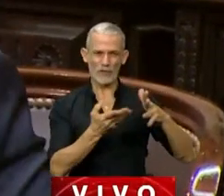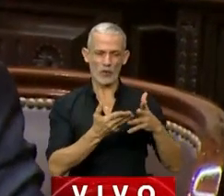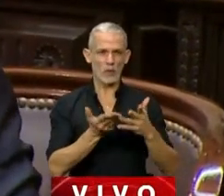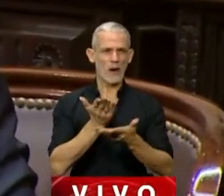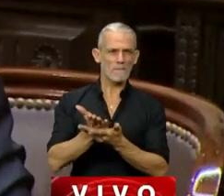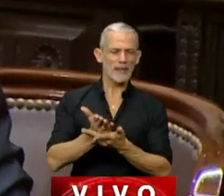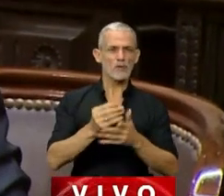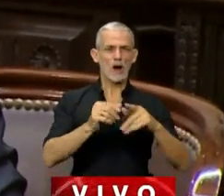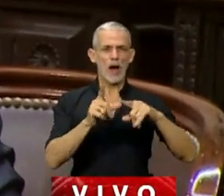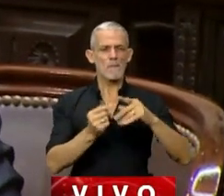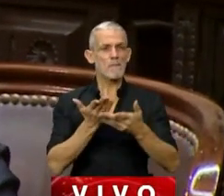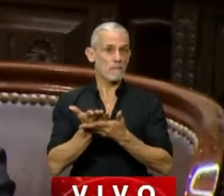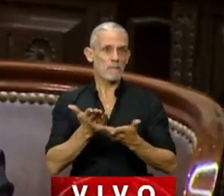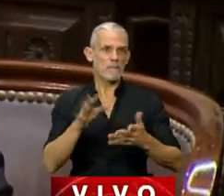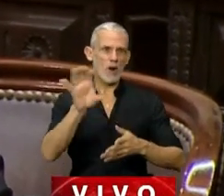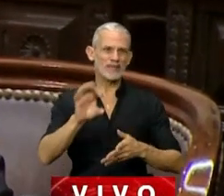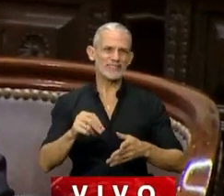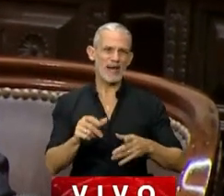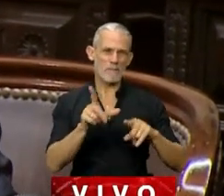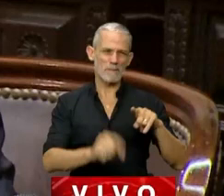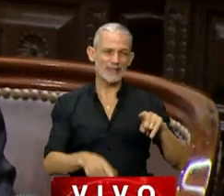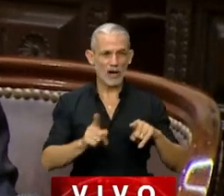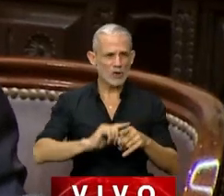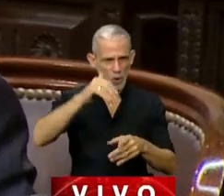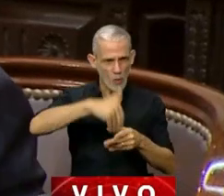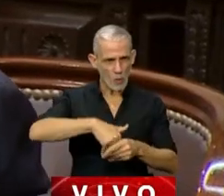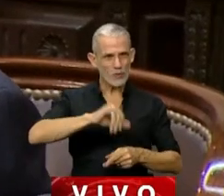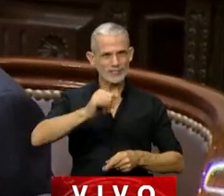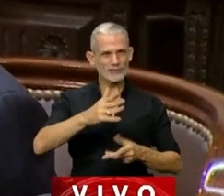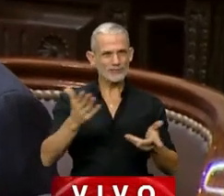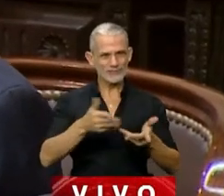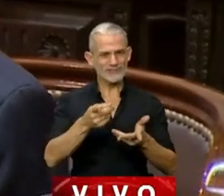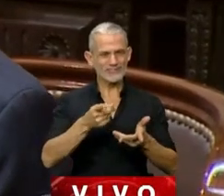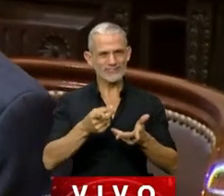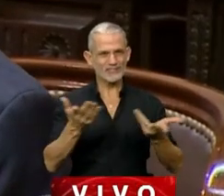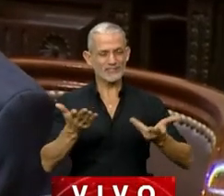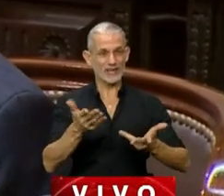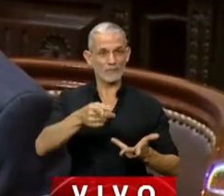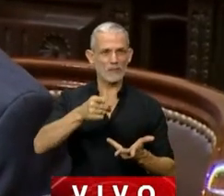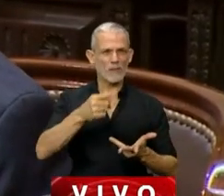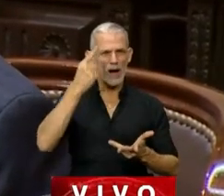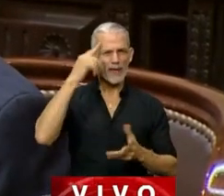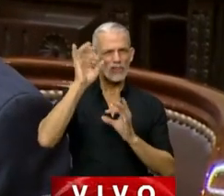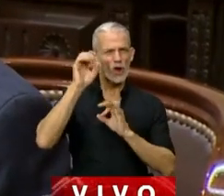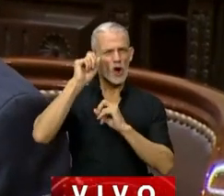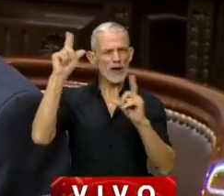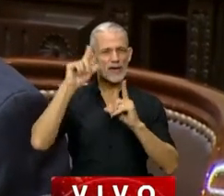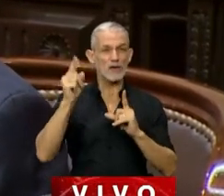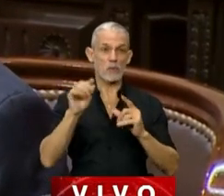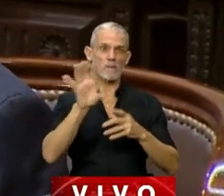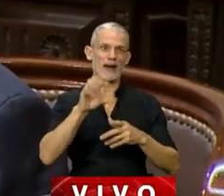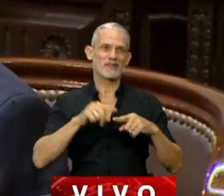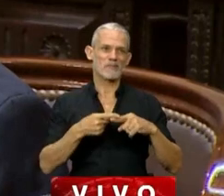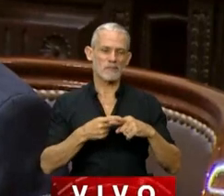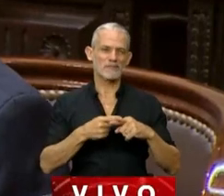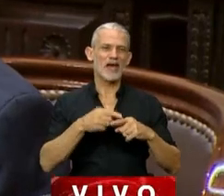una provincia patagónica y como patagónico acompañar con mi voto y por supuesto también con una ideología de un partido